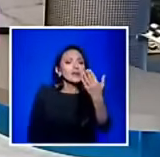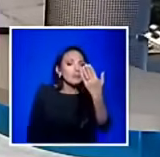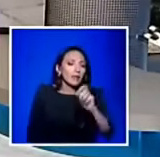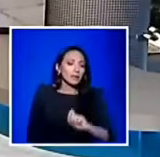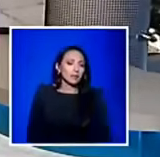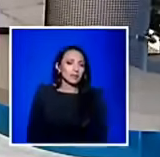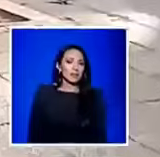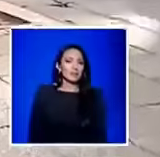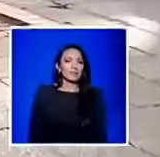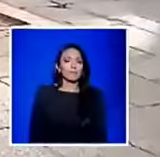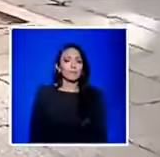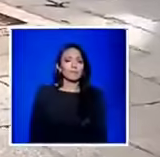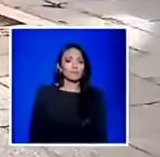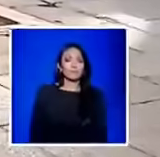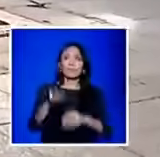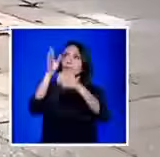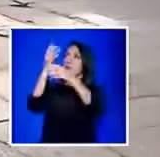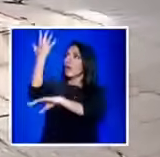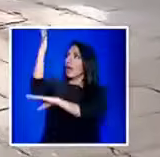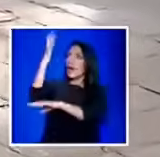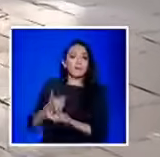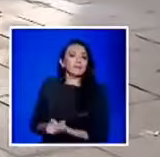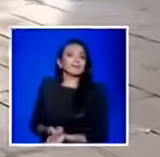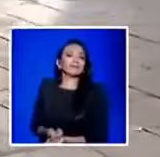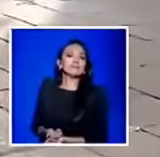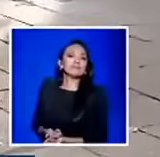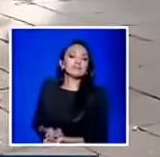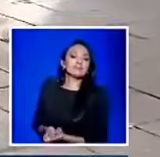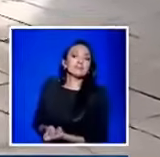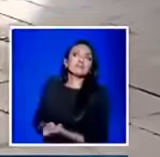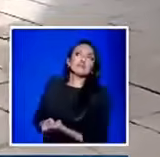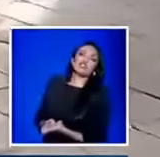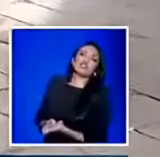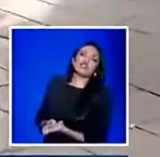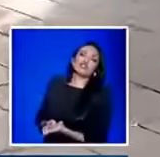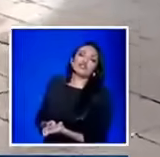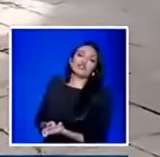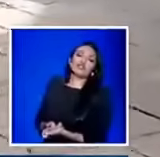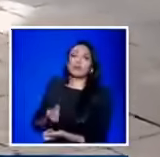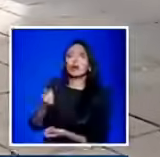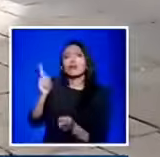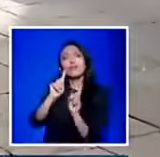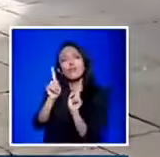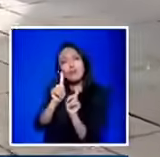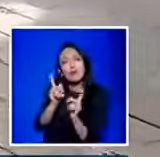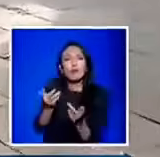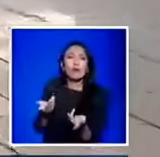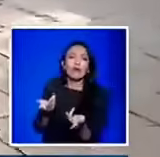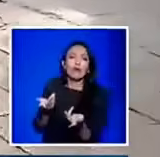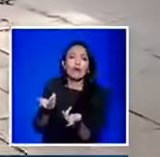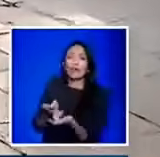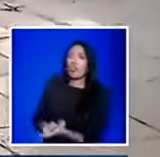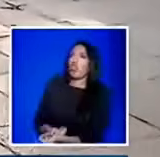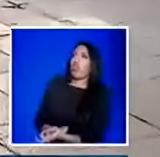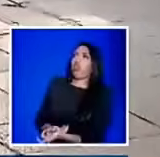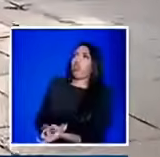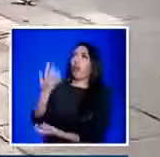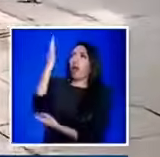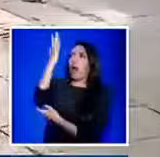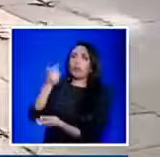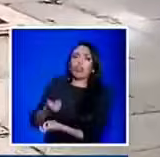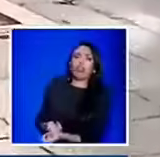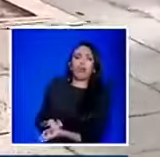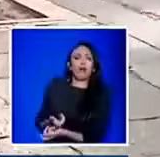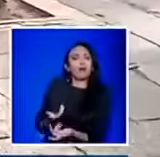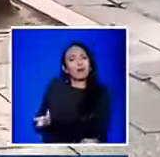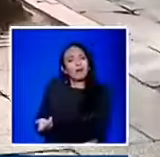Imagínese que le encuentren en el árbol así, ¿verdad? Que le encuentren en el árbol así y le sorprendan. No haga eso, por favor, porque no únicamente